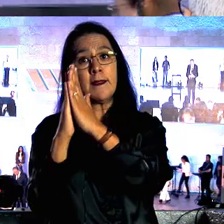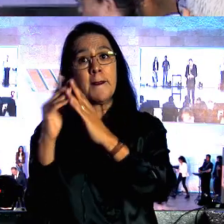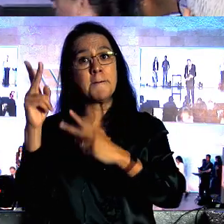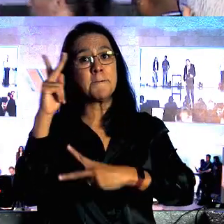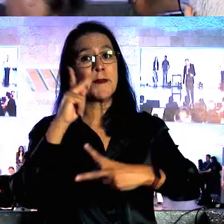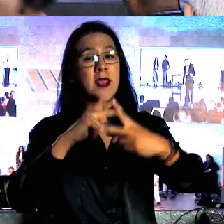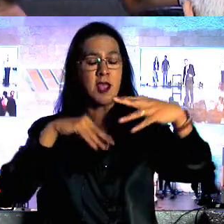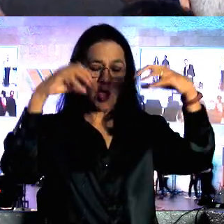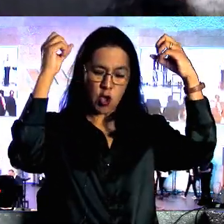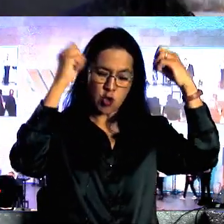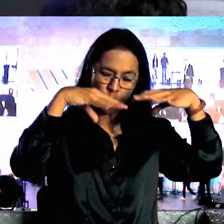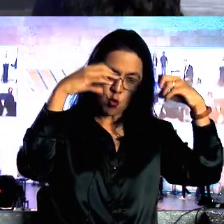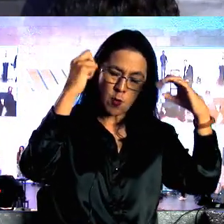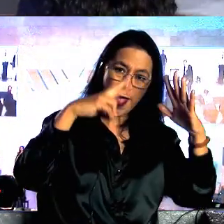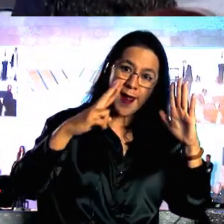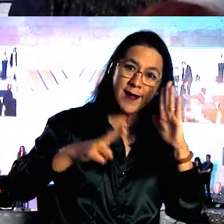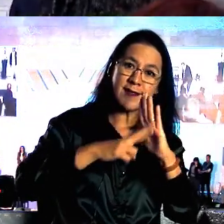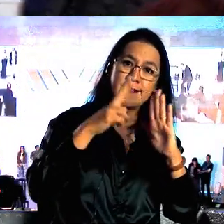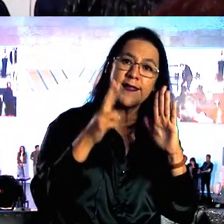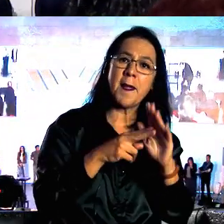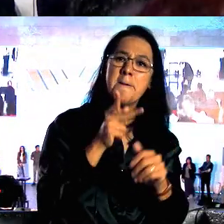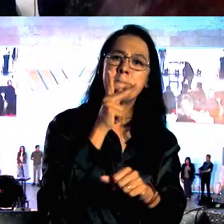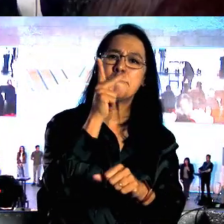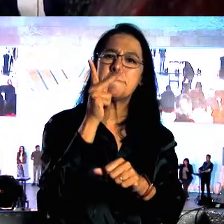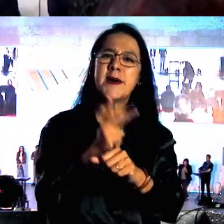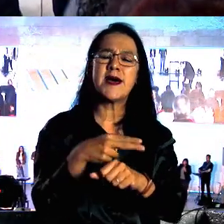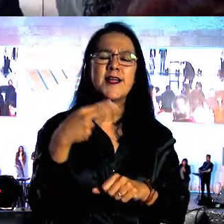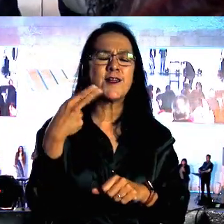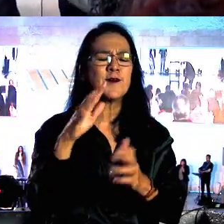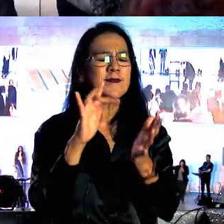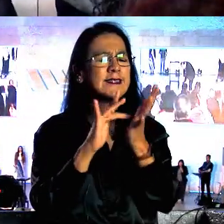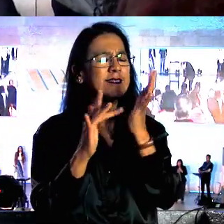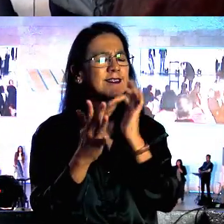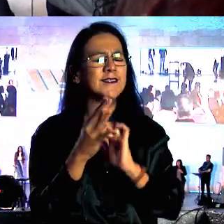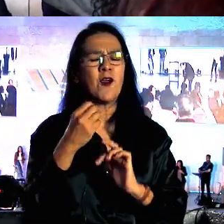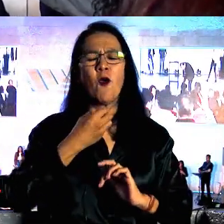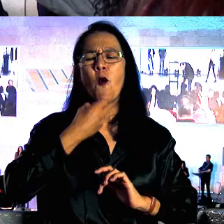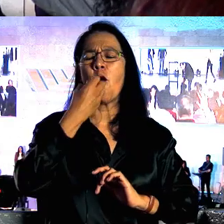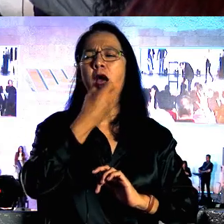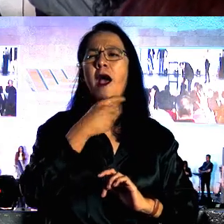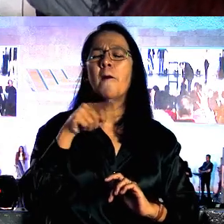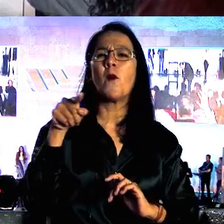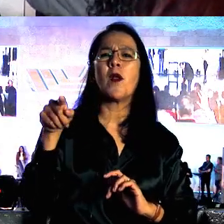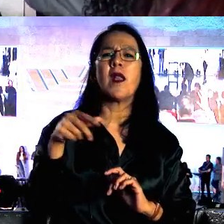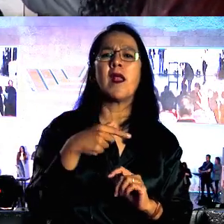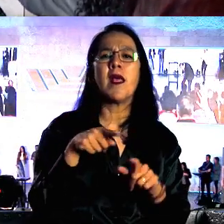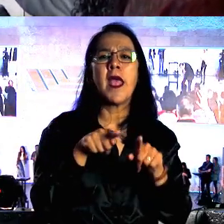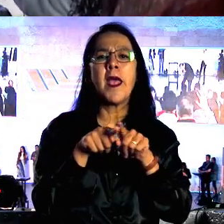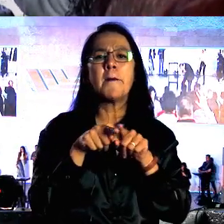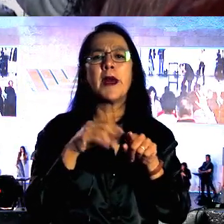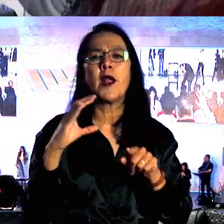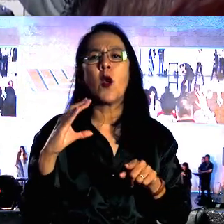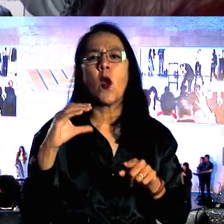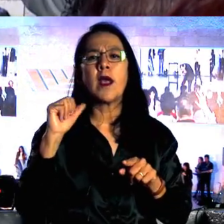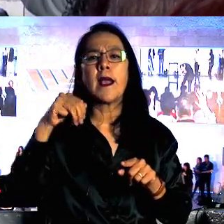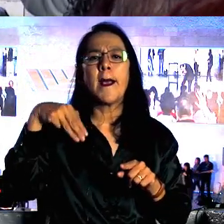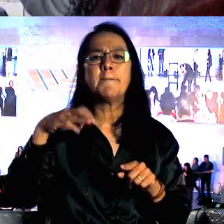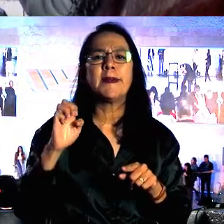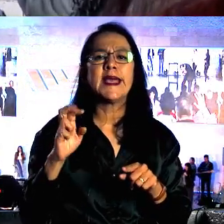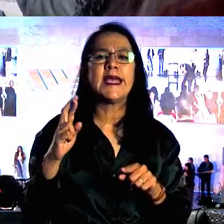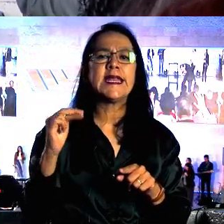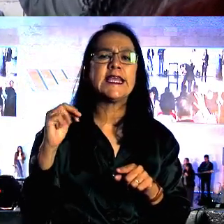restauración así es que Padre en el nombre de Jesús estamos orando por Camerino él viene hoy a ti